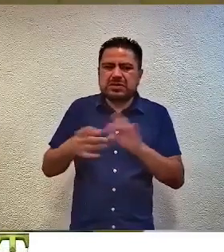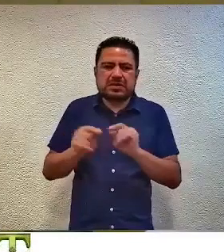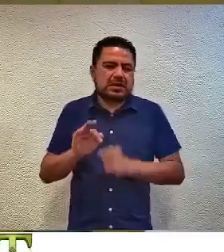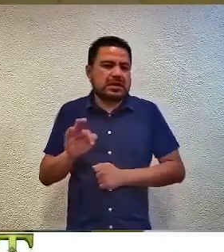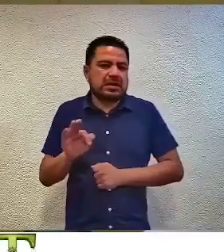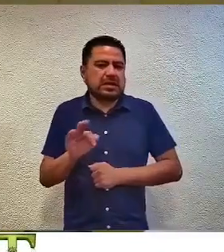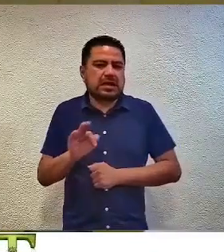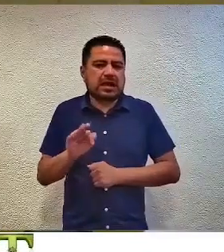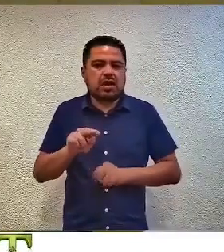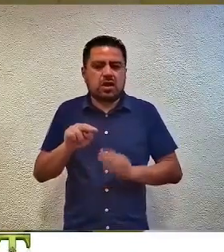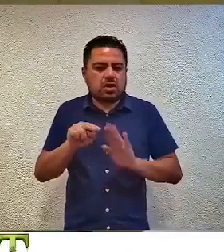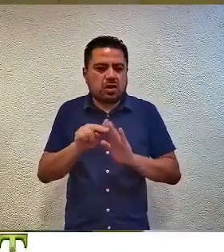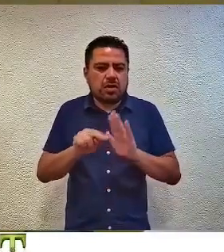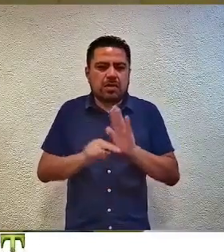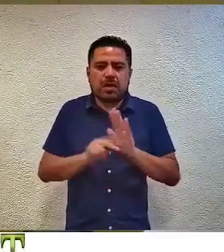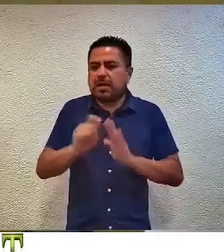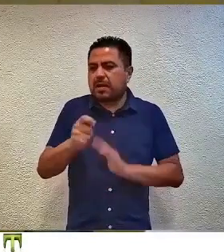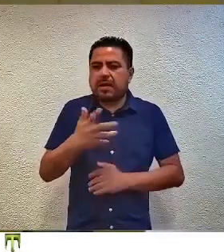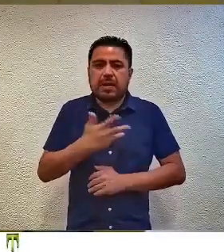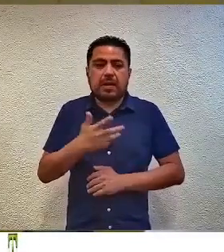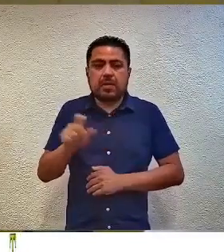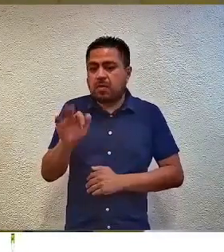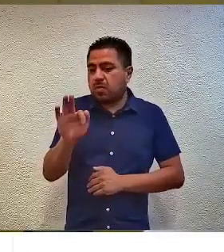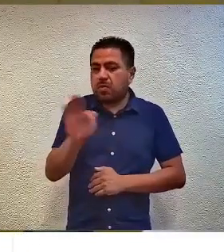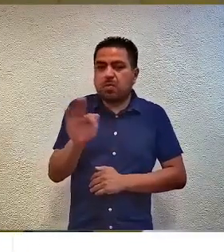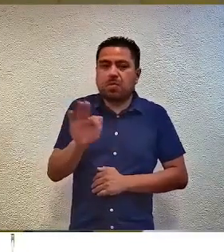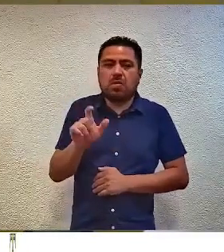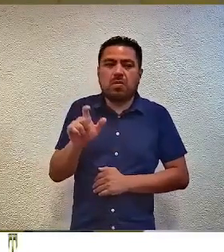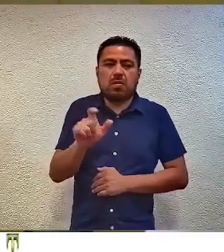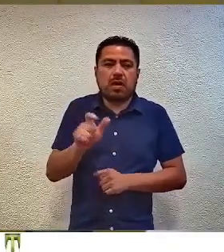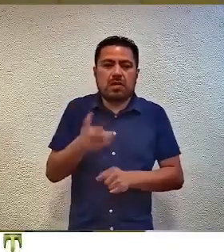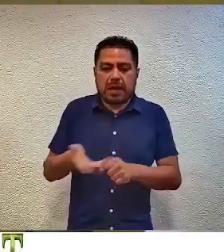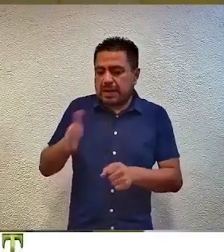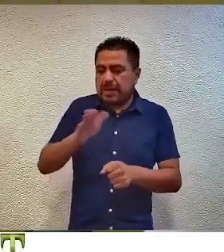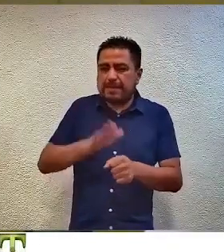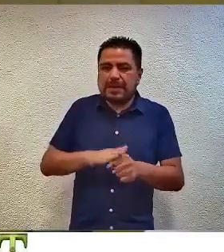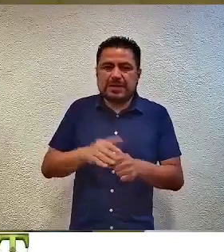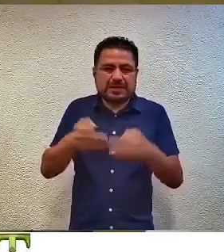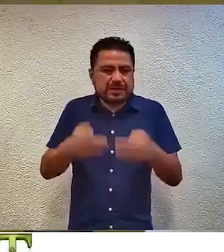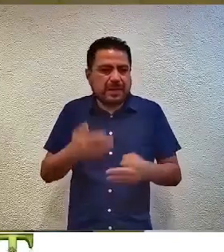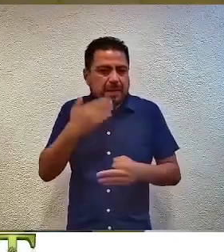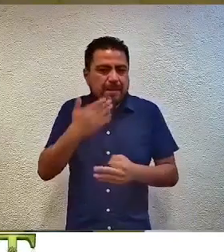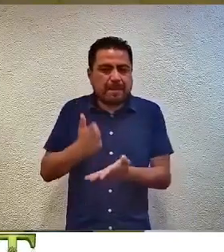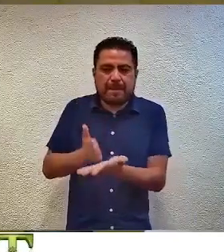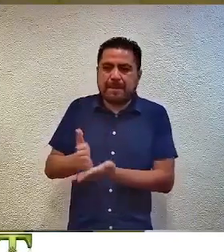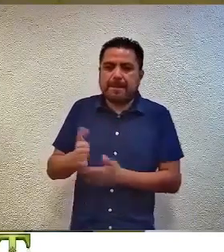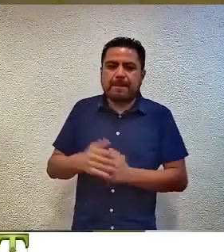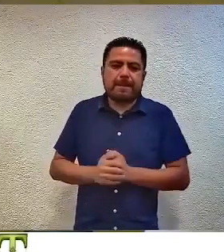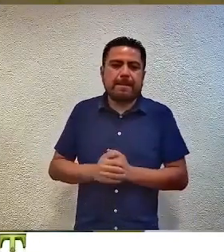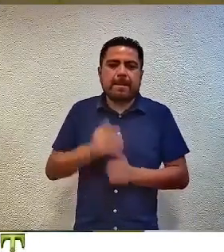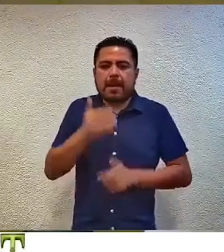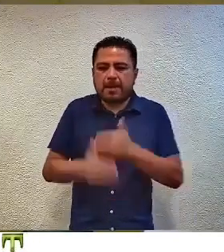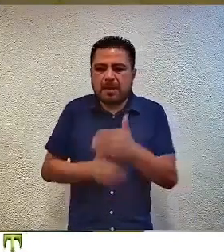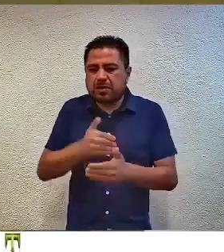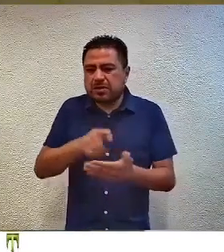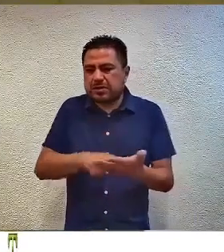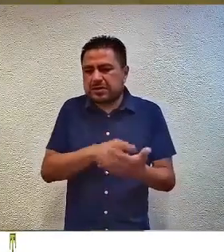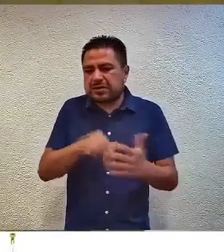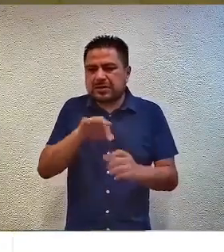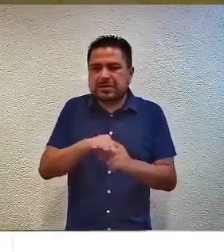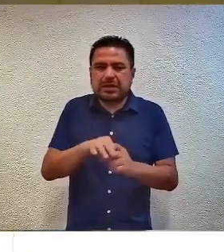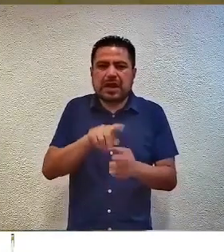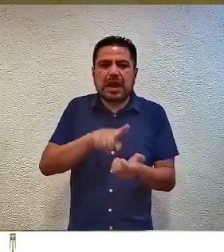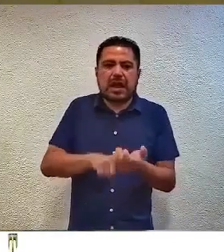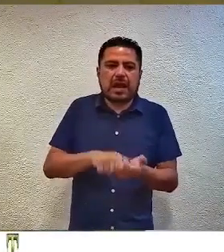de la normativa aplicable que se tenga en el momento procedimental administrativo oportuno, es decir, en el proceso electoral y dentro de la etapa